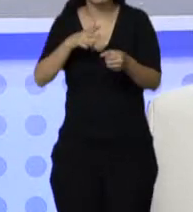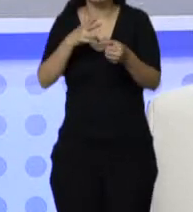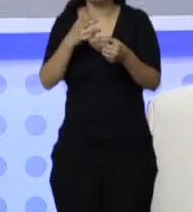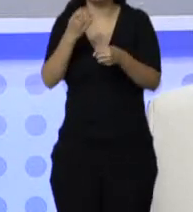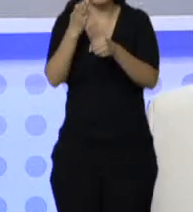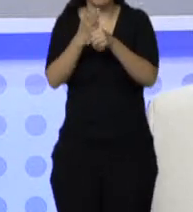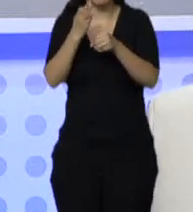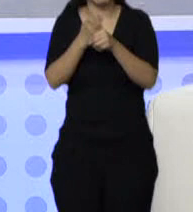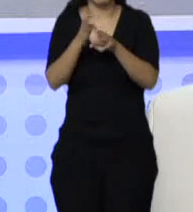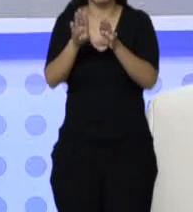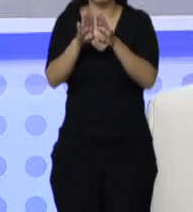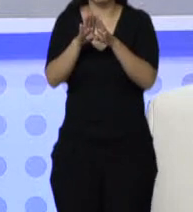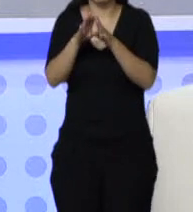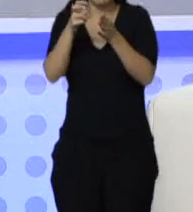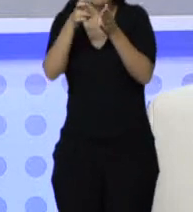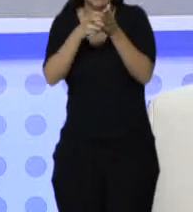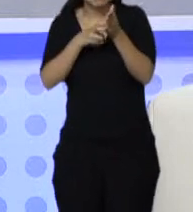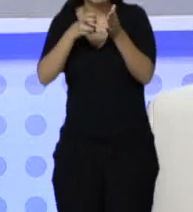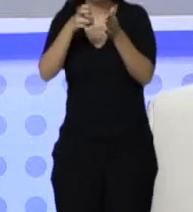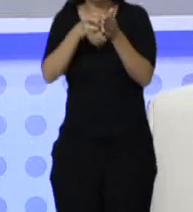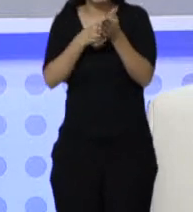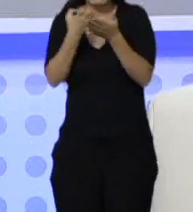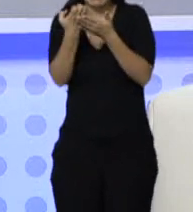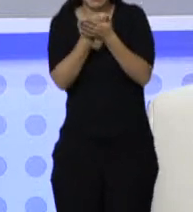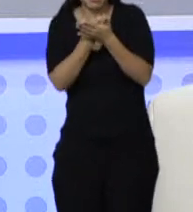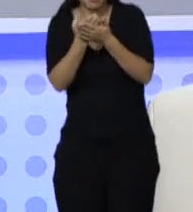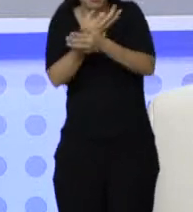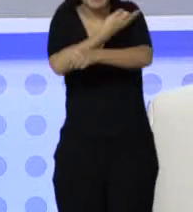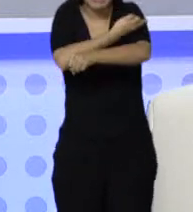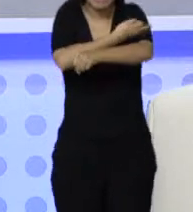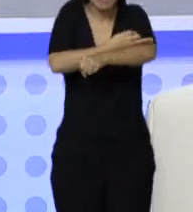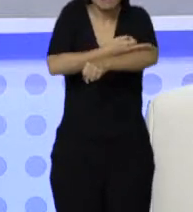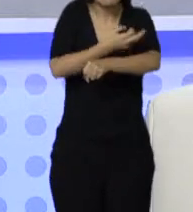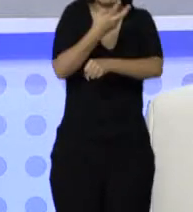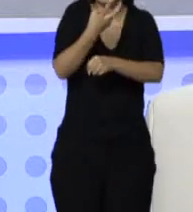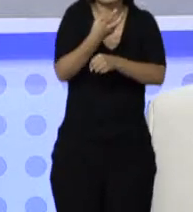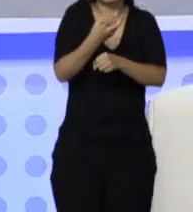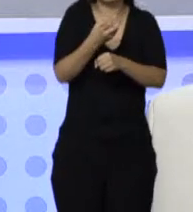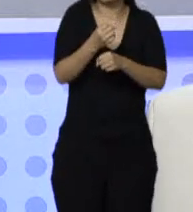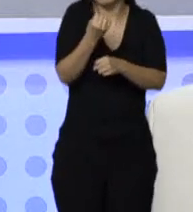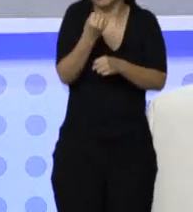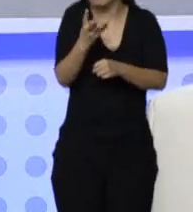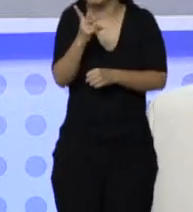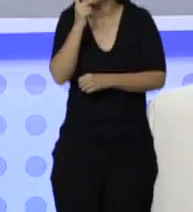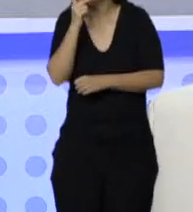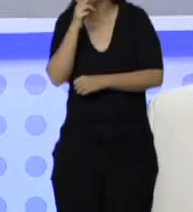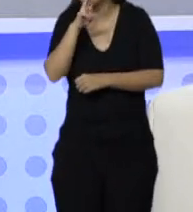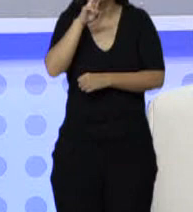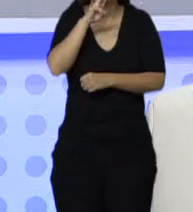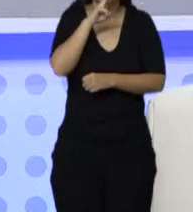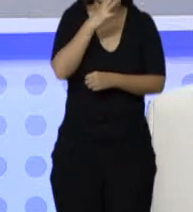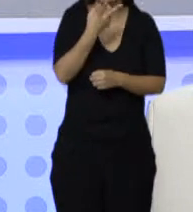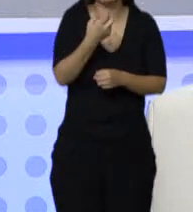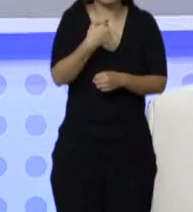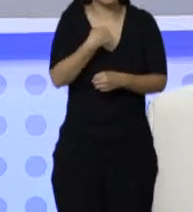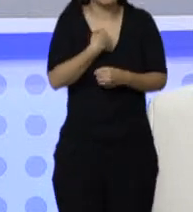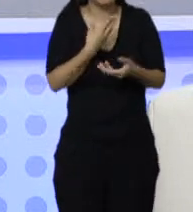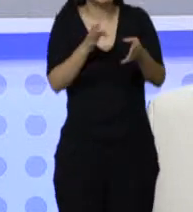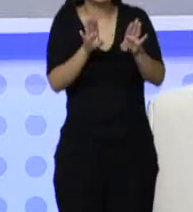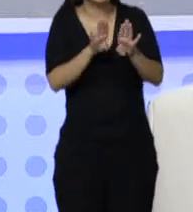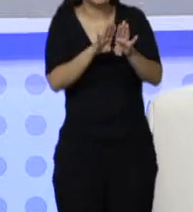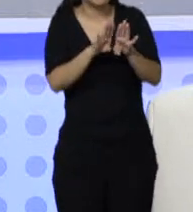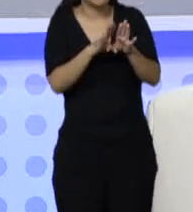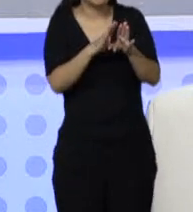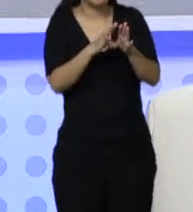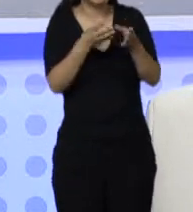ajuste de la economía insisto familiar en esta ocasión habrá muchos padres de familia que dicen bueno qué caso tiene que yo esté